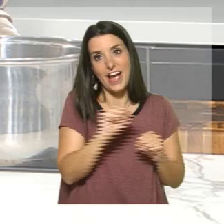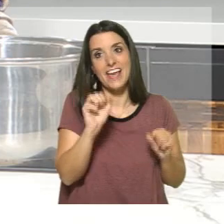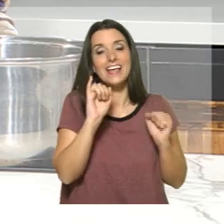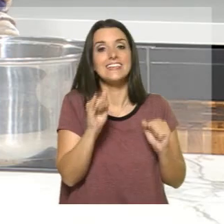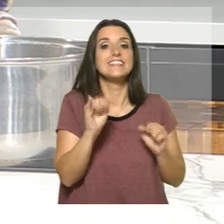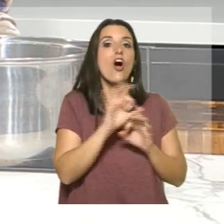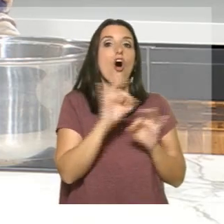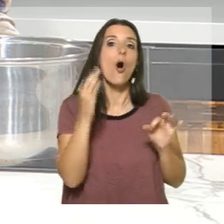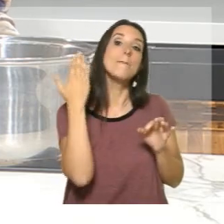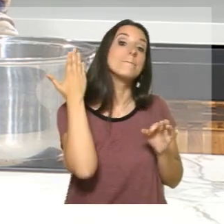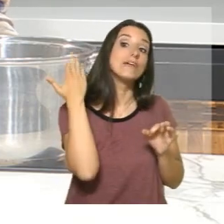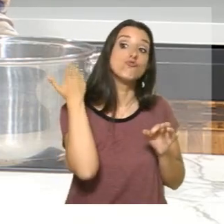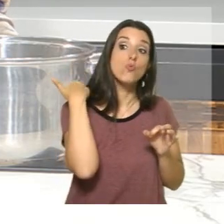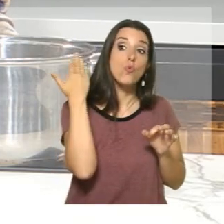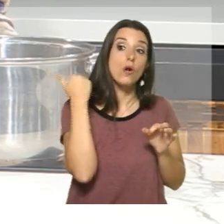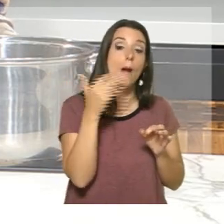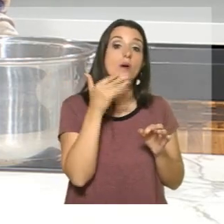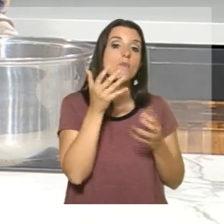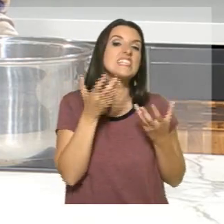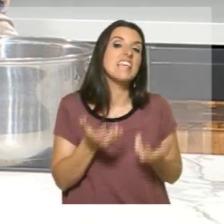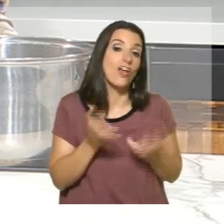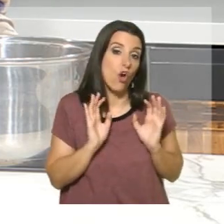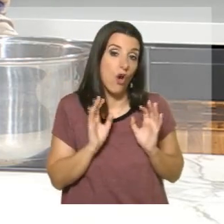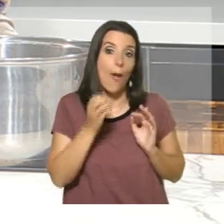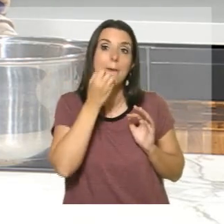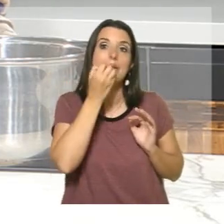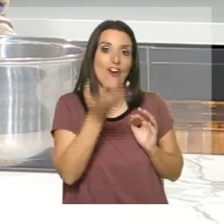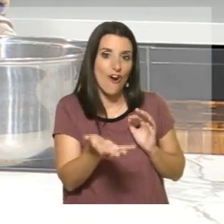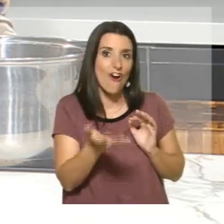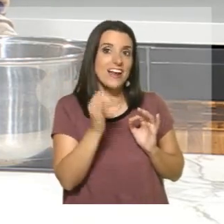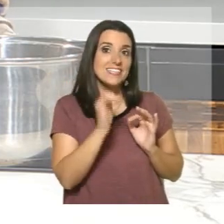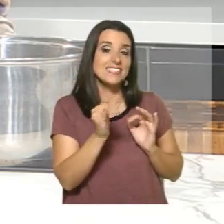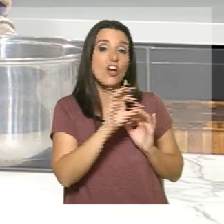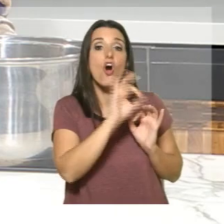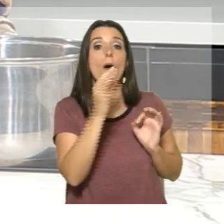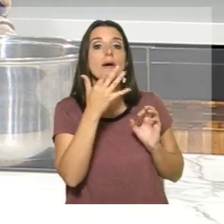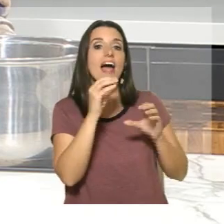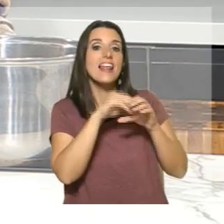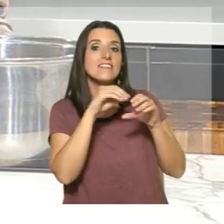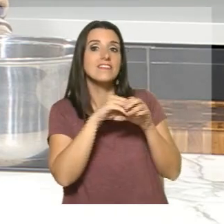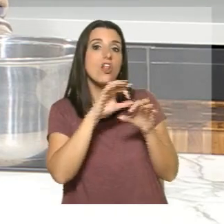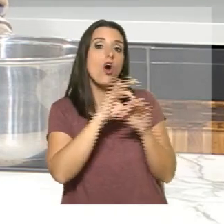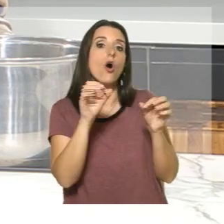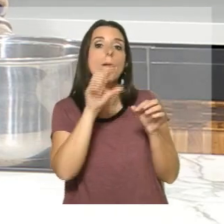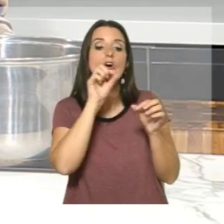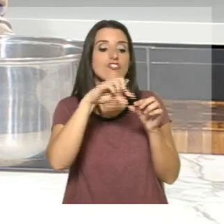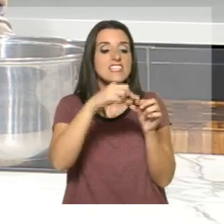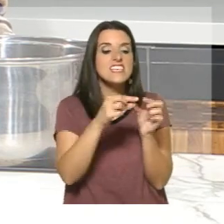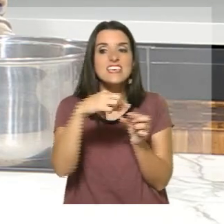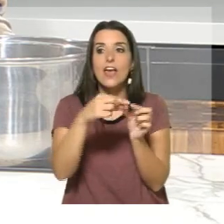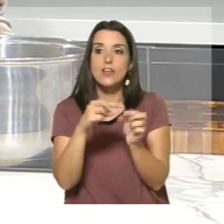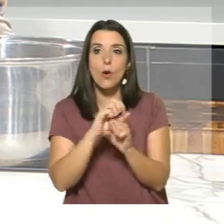para mí queda más seca, entonces prefiero utilizar la pechuga, que me da otra utilidad para hacer rellenos. Sí, o nuggets. ¿Ah? Claro,